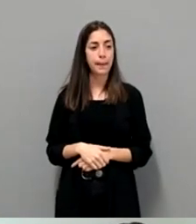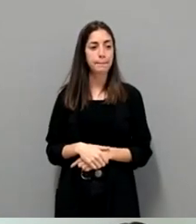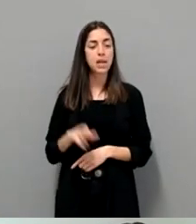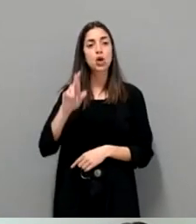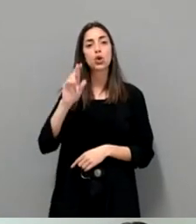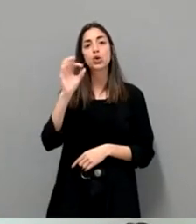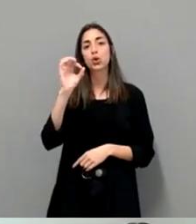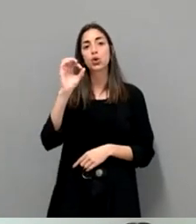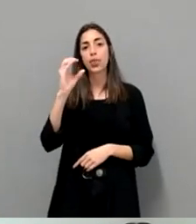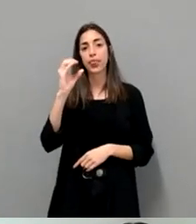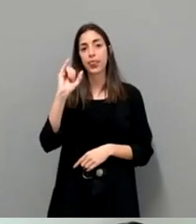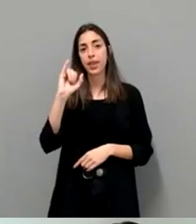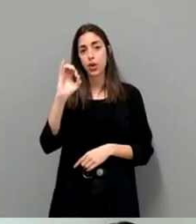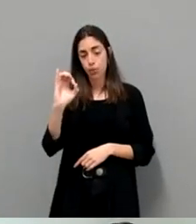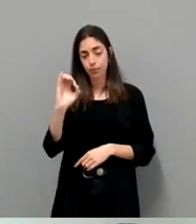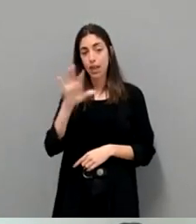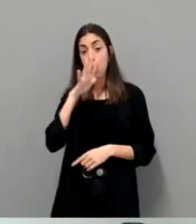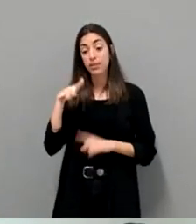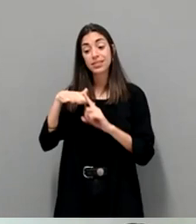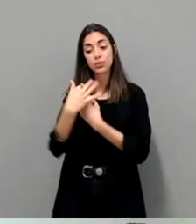Rocío, en tu caso...